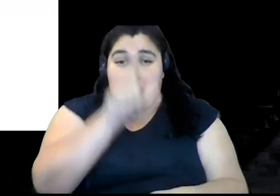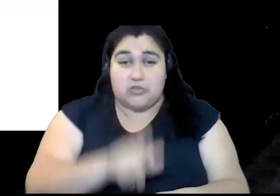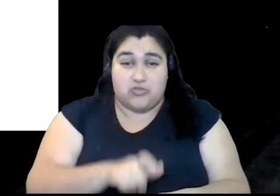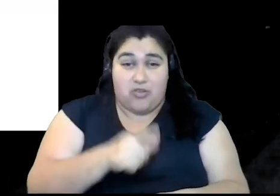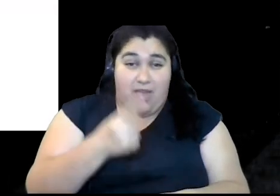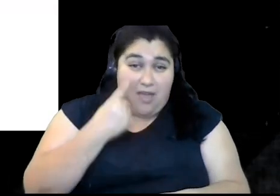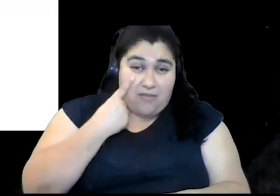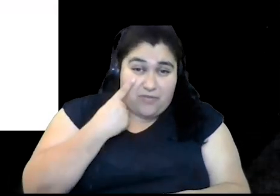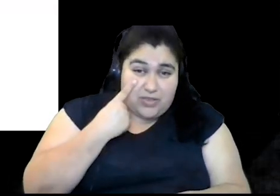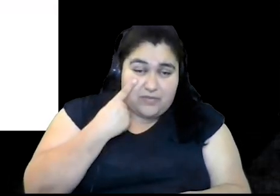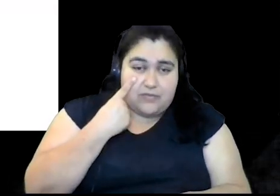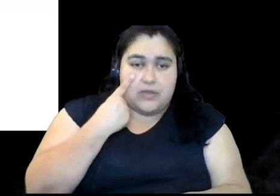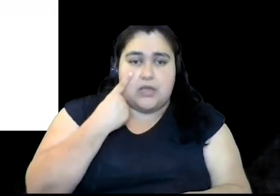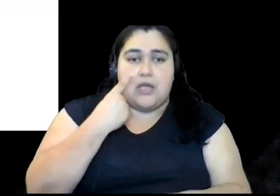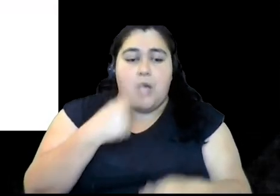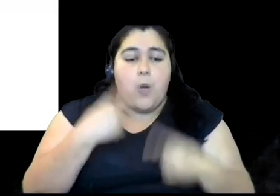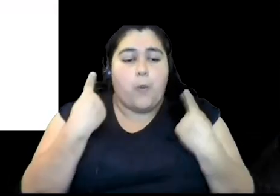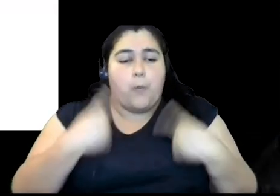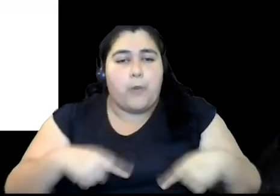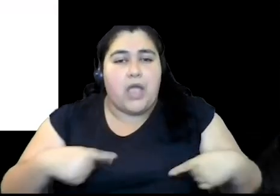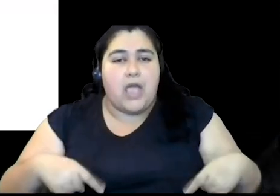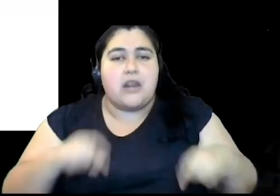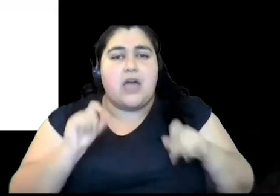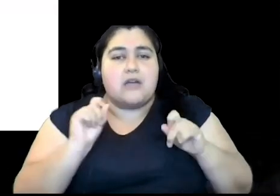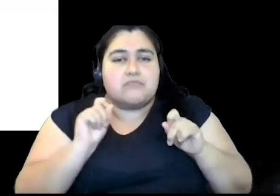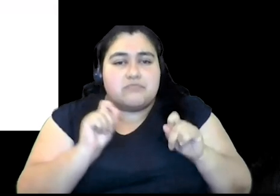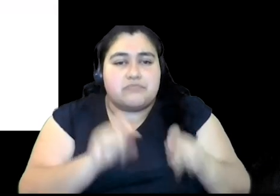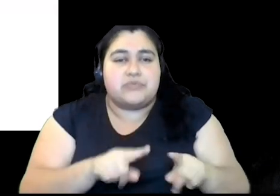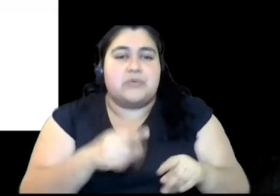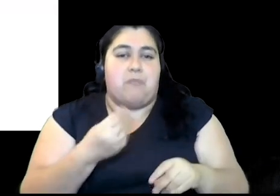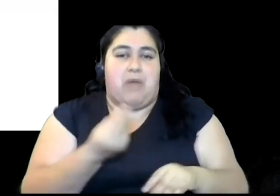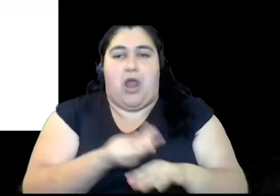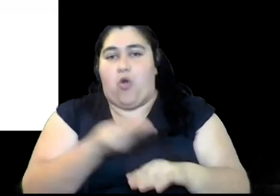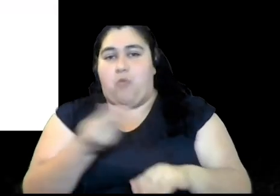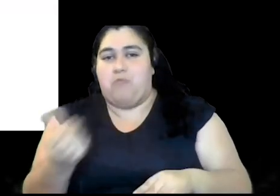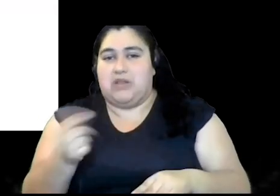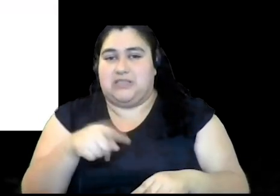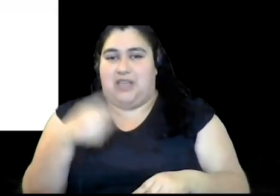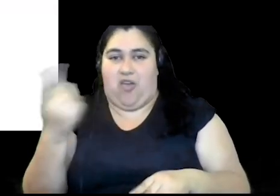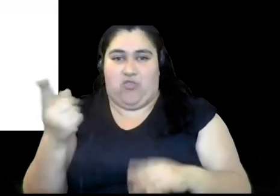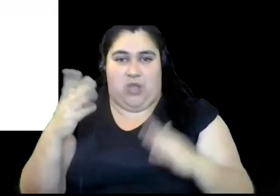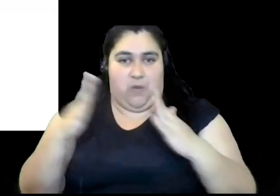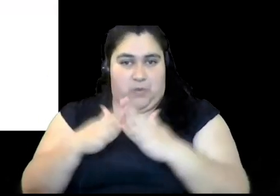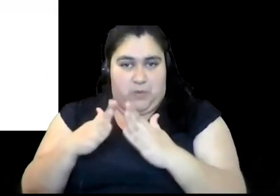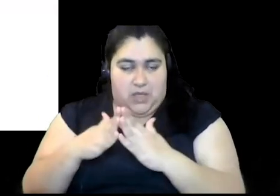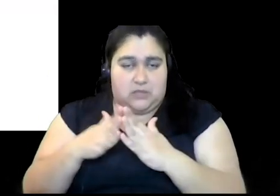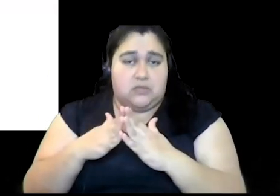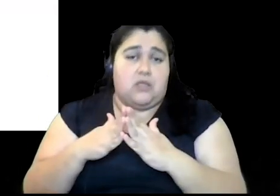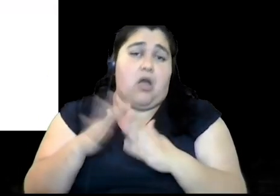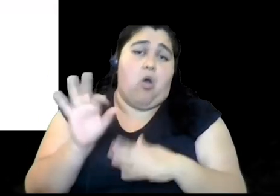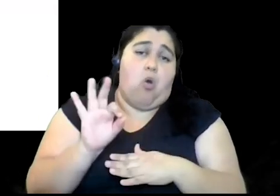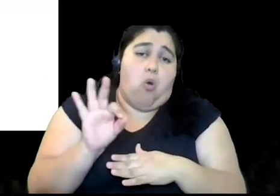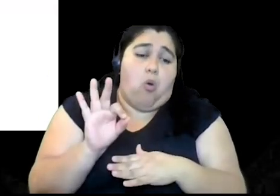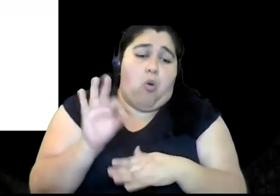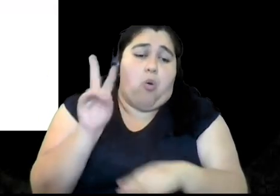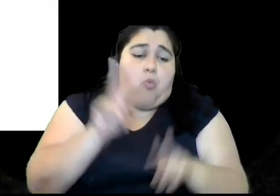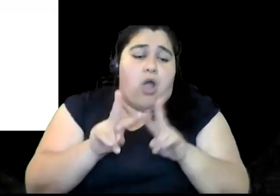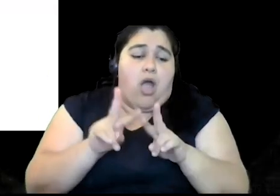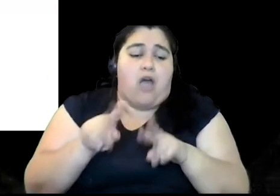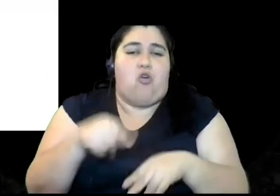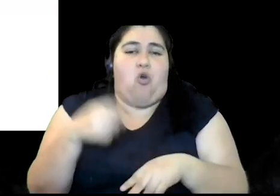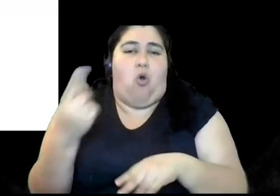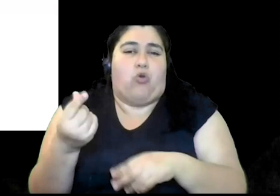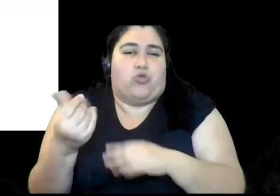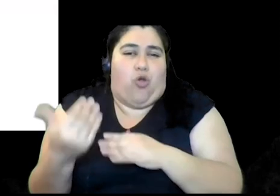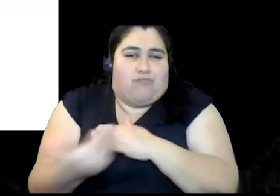supérstite tenía bienes para procurarse otra vivienda o obtener otro ingreso y